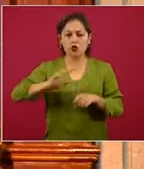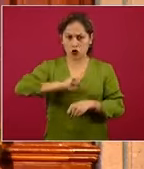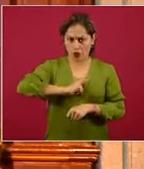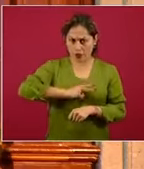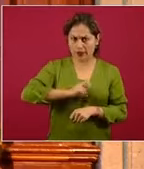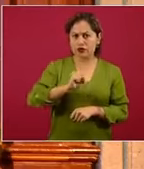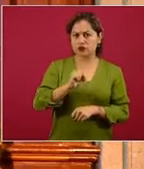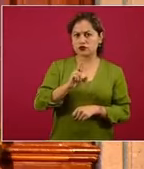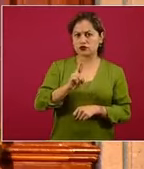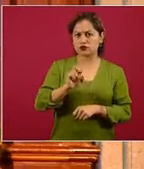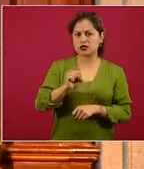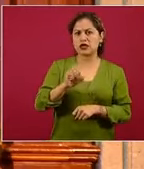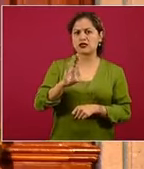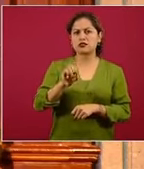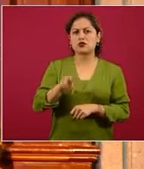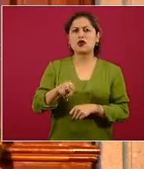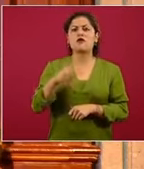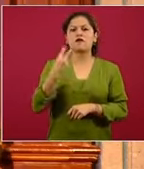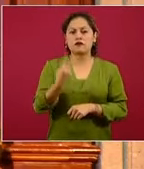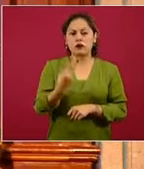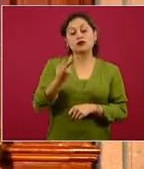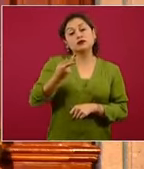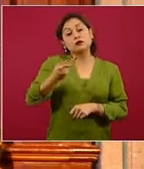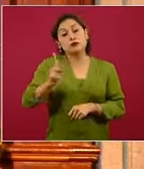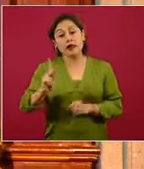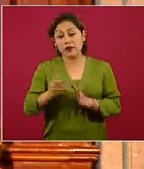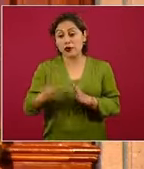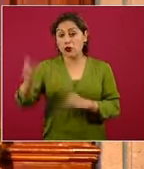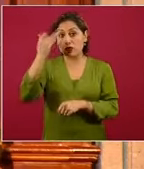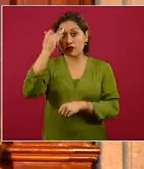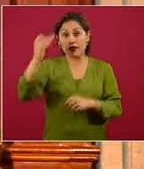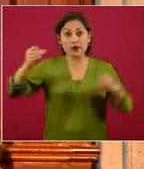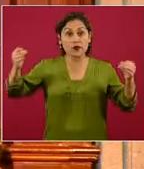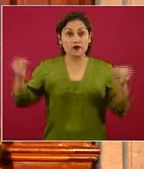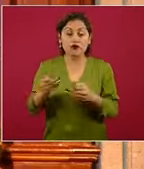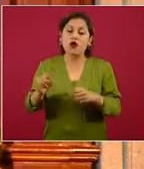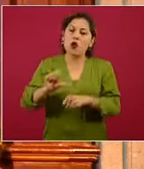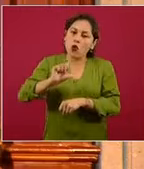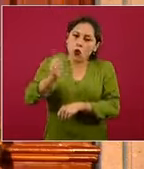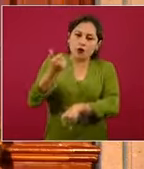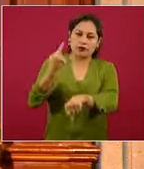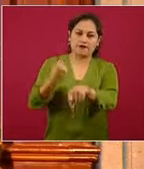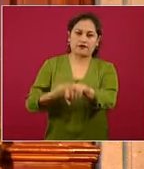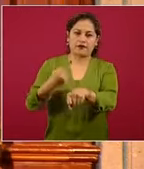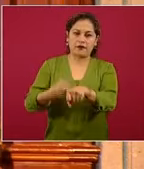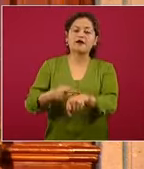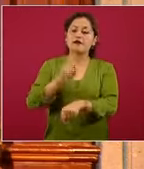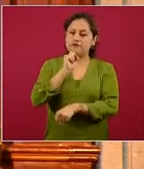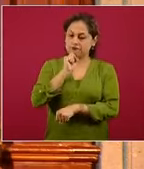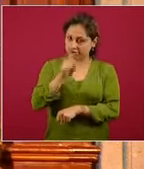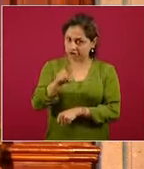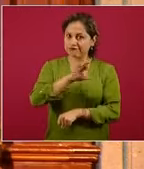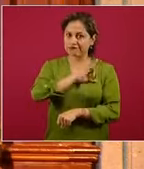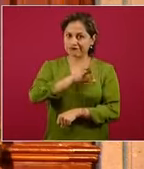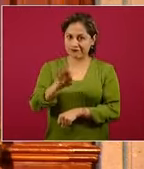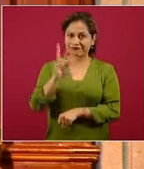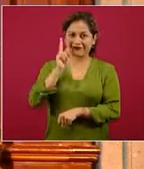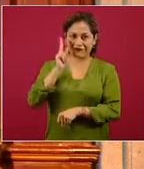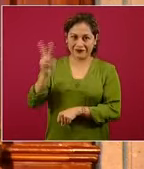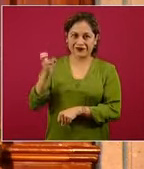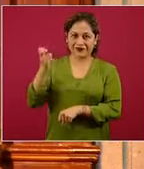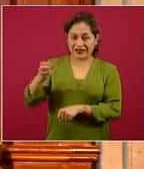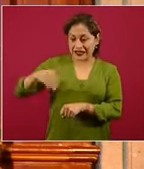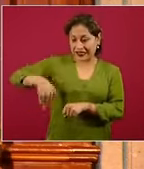SARS-CoV-2, tenemos incrementos importantes en las infecciones respiratorias agudas, y es precisamente lo que estamos viendo en las últimas